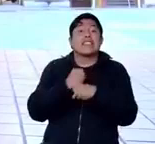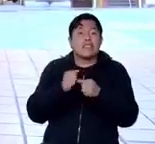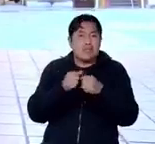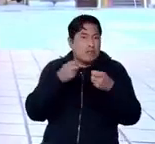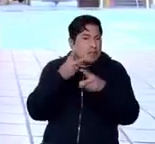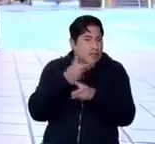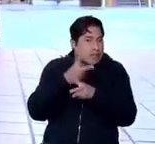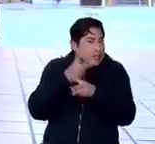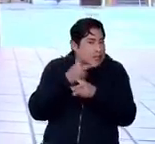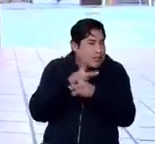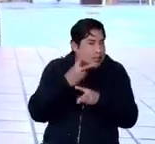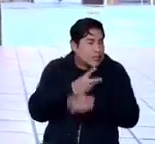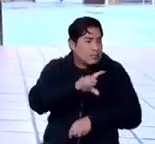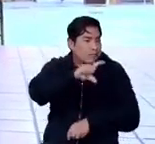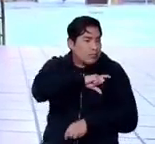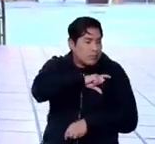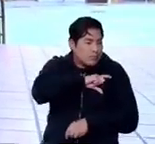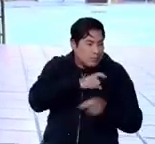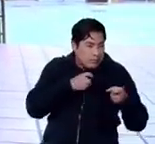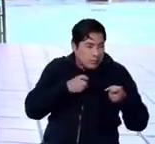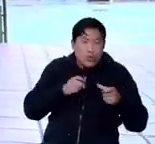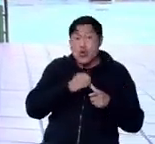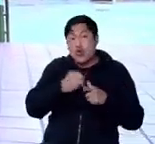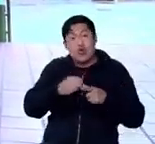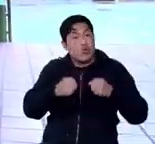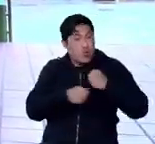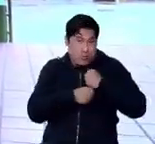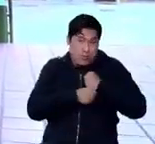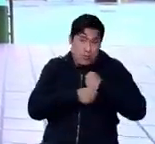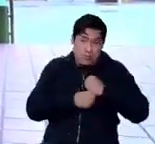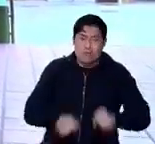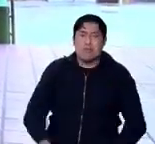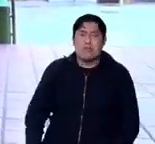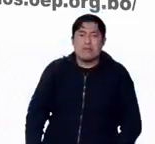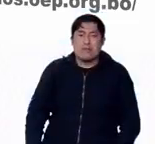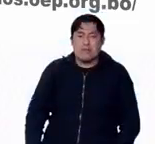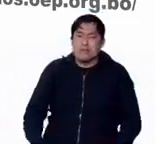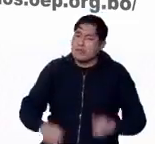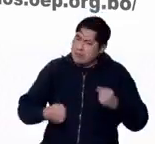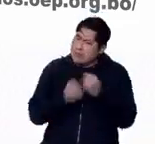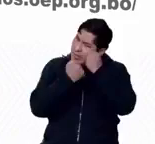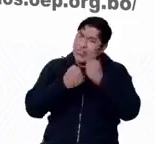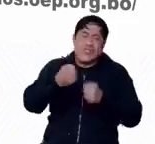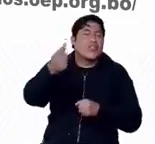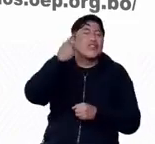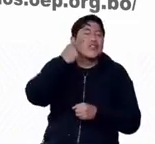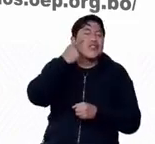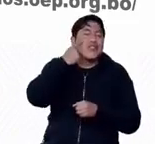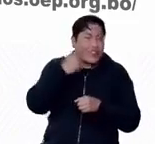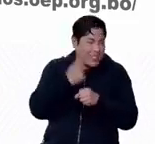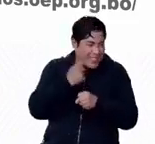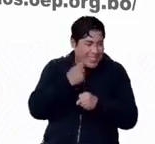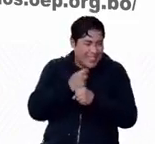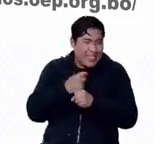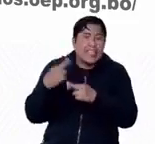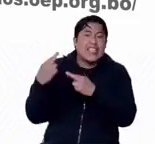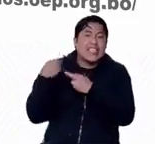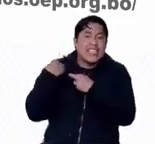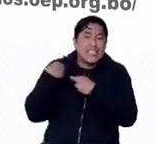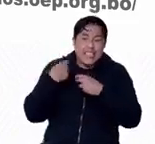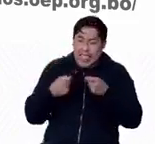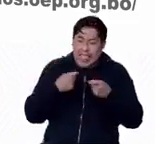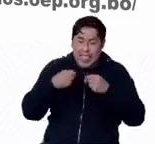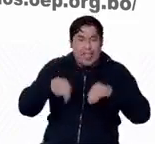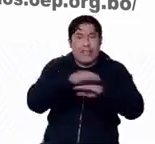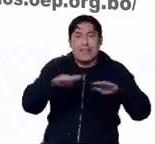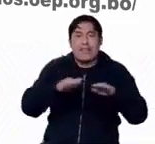se realizarán con la custodia permanente de efectivos policiales o militares. Para seguir reforzando tus conocimientos sobre las tareas de juradas